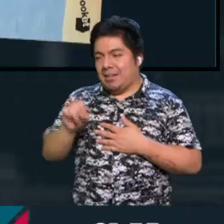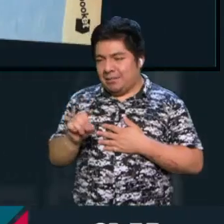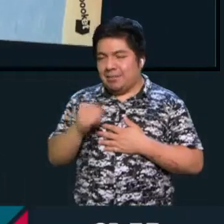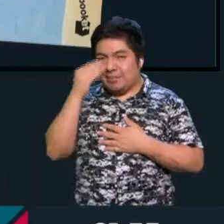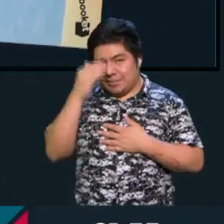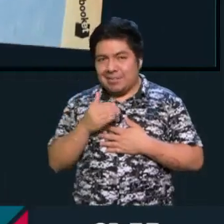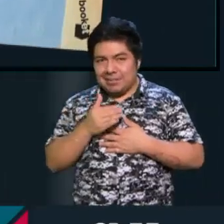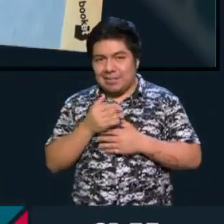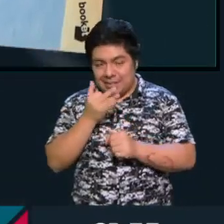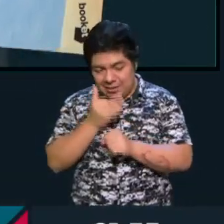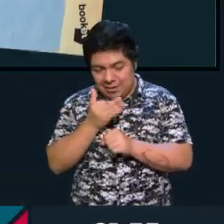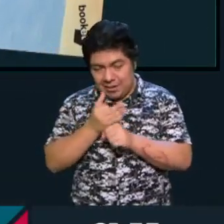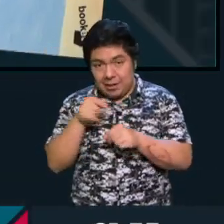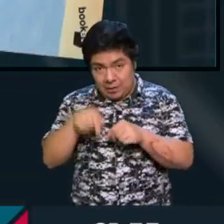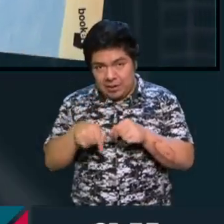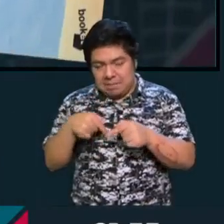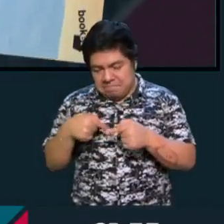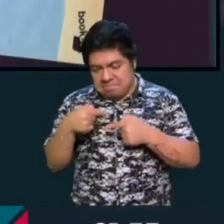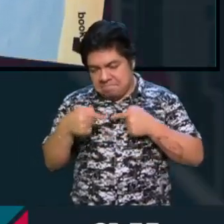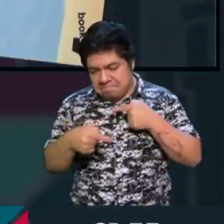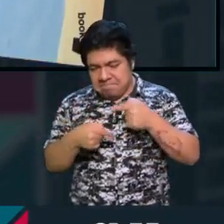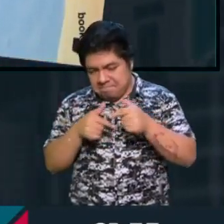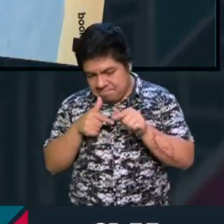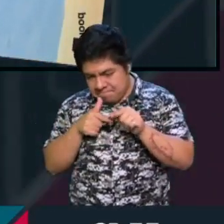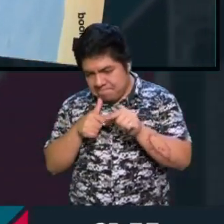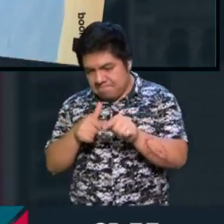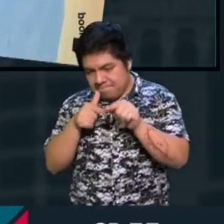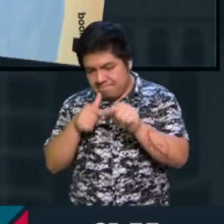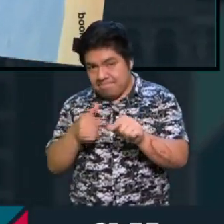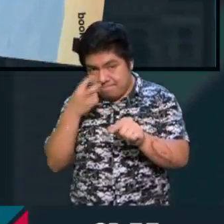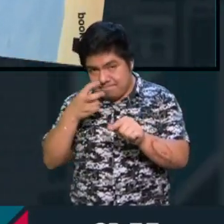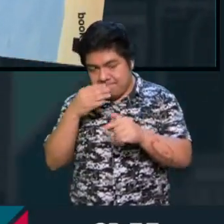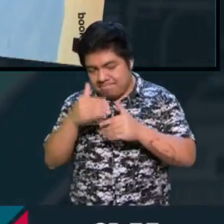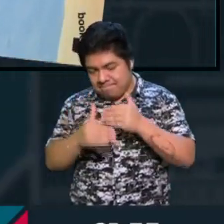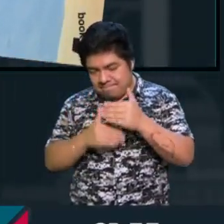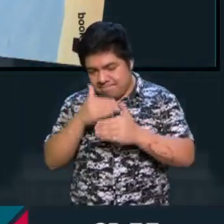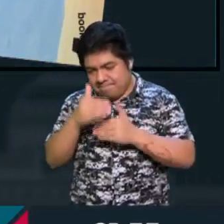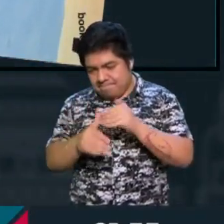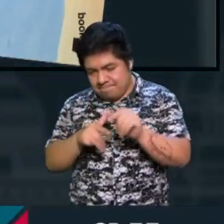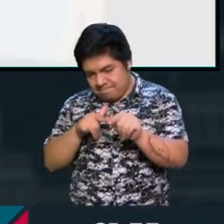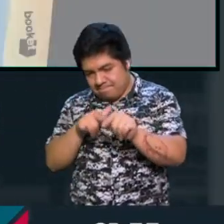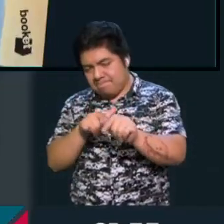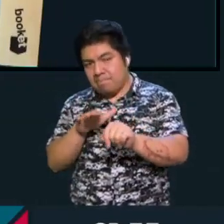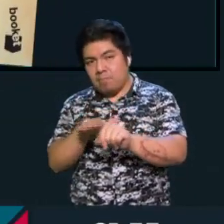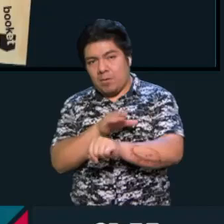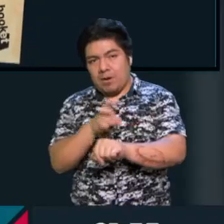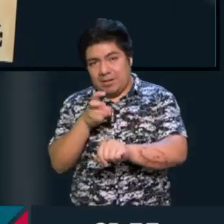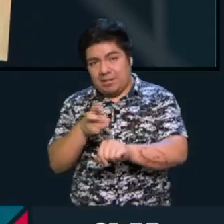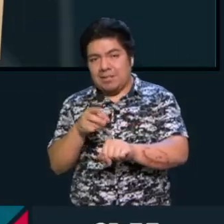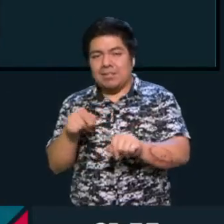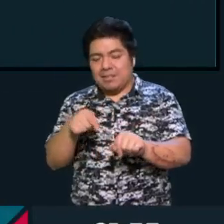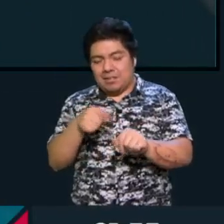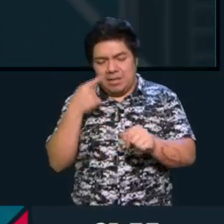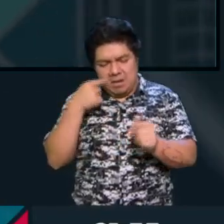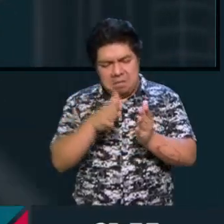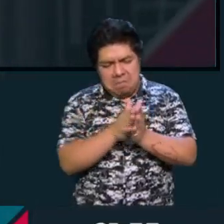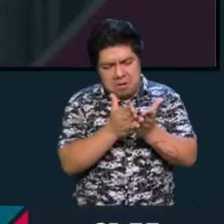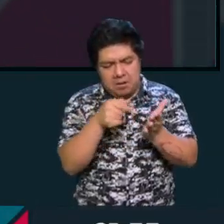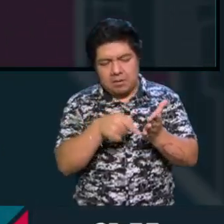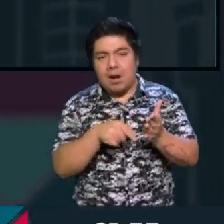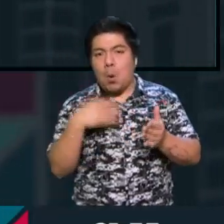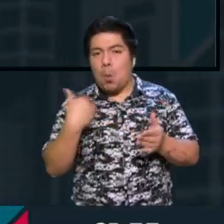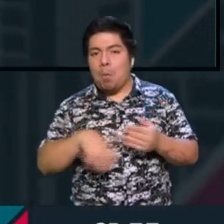y que hoy se continúa, porque ese es parte de ese proceso. Por eso es interesante esta obra, porque vemos